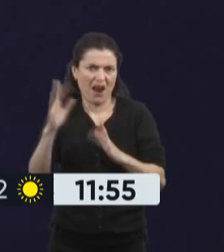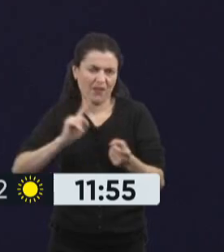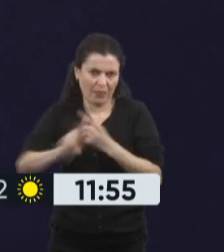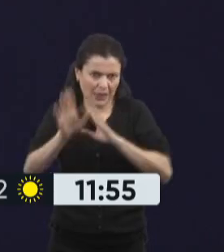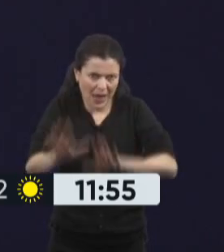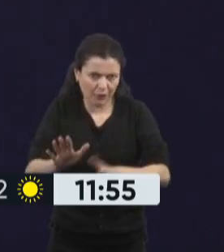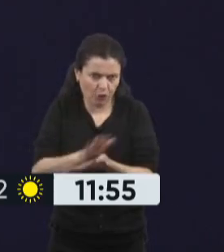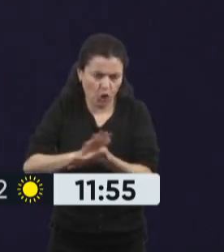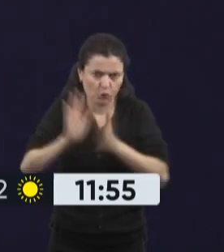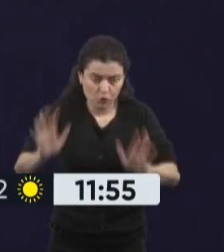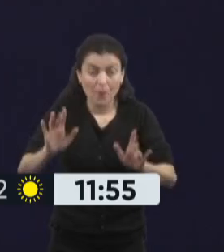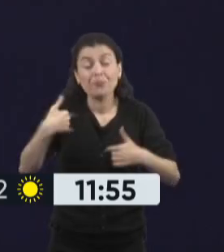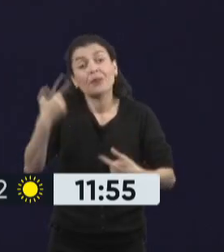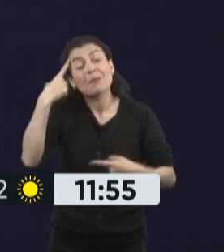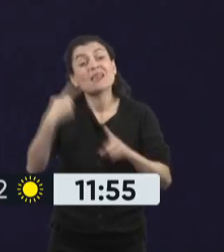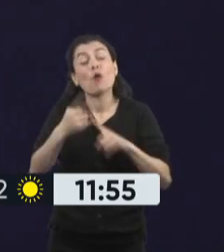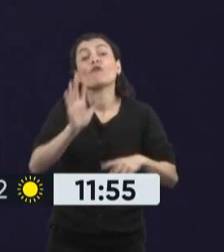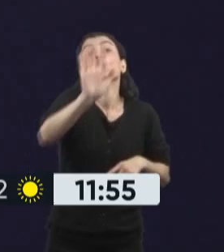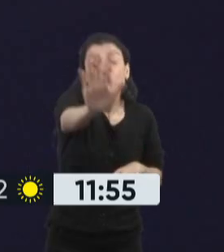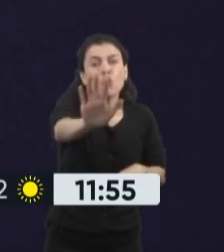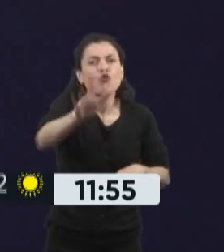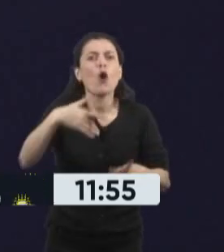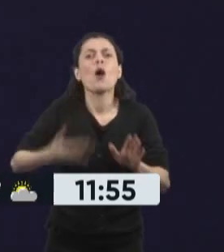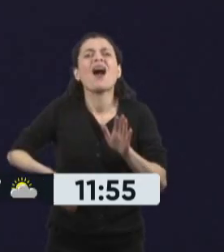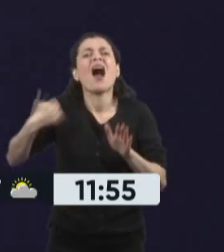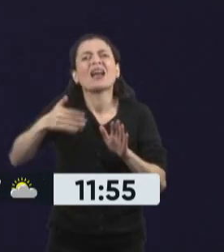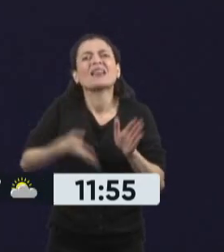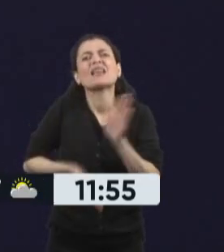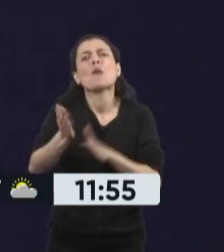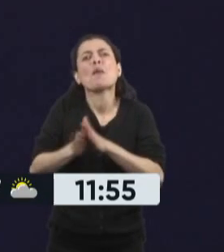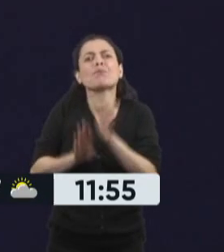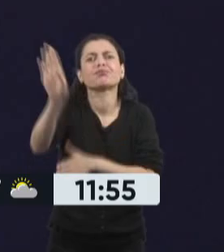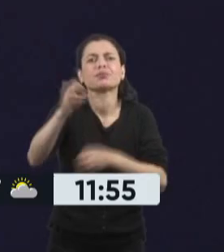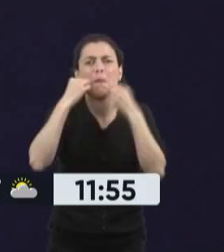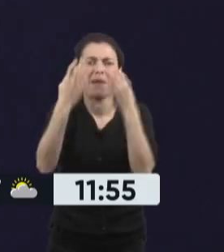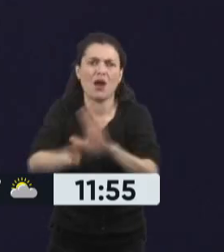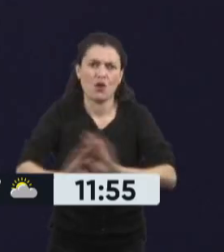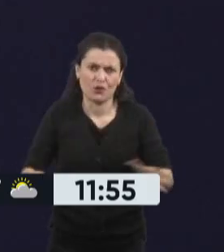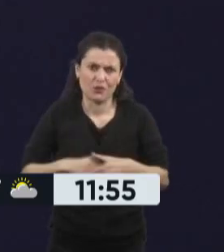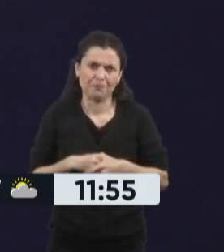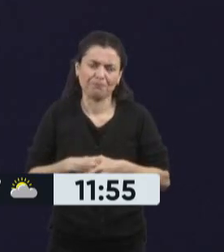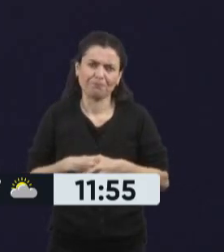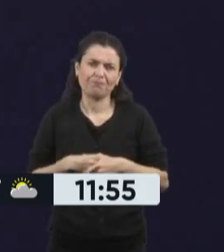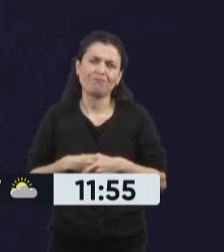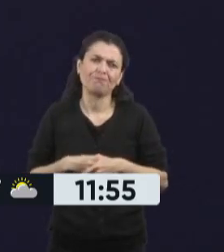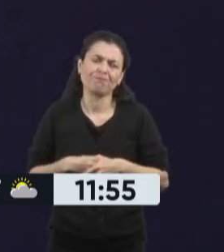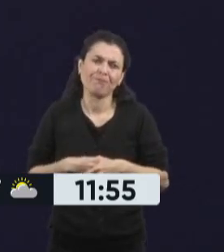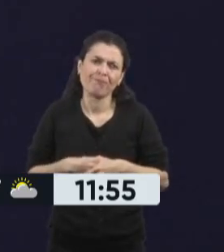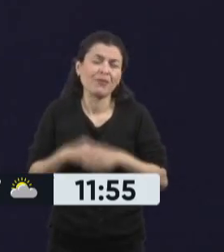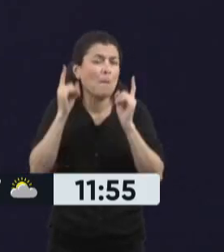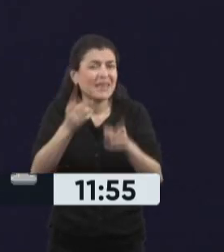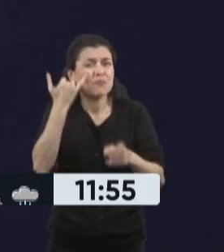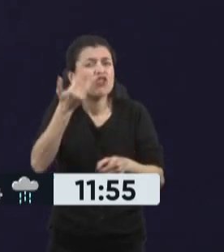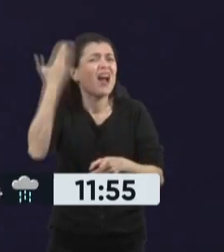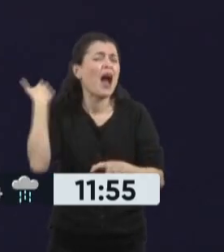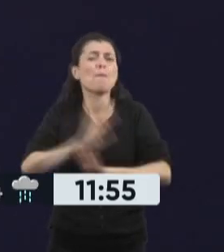listos para un gran despegue, estamos listos para empezar a hablar de otra cosa en la Argentina y no de esos números